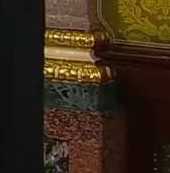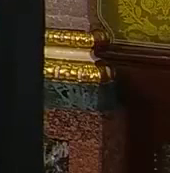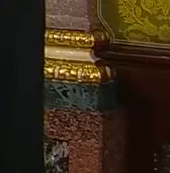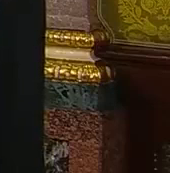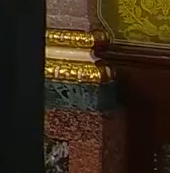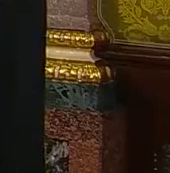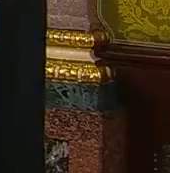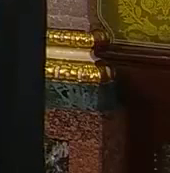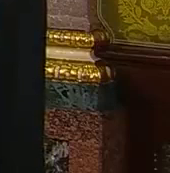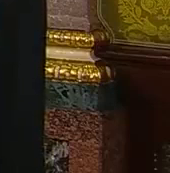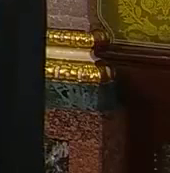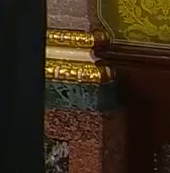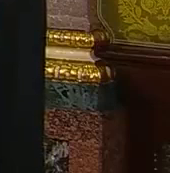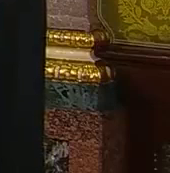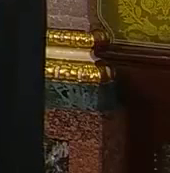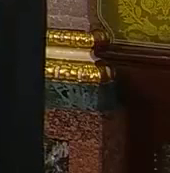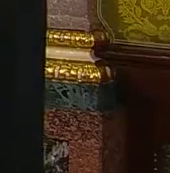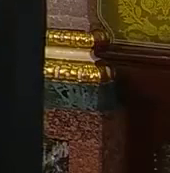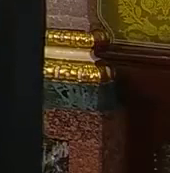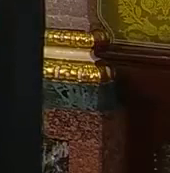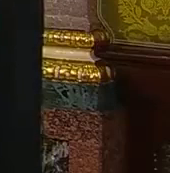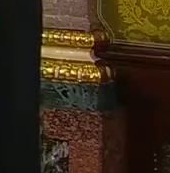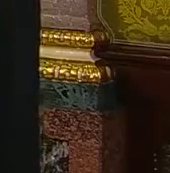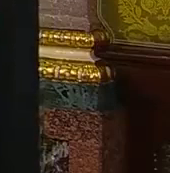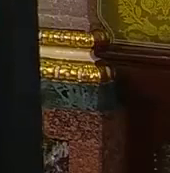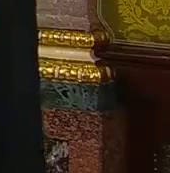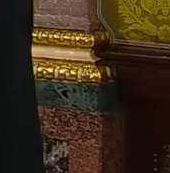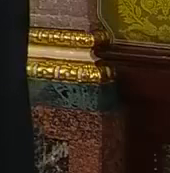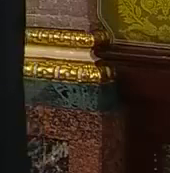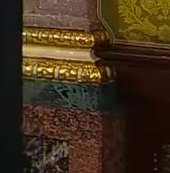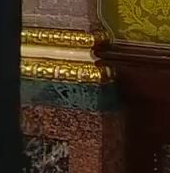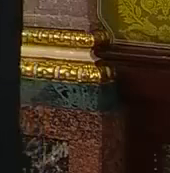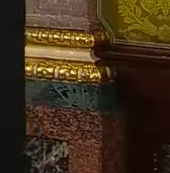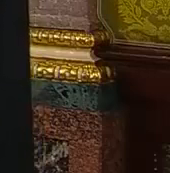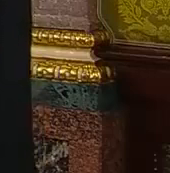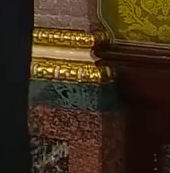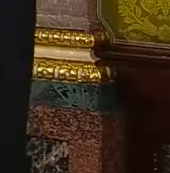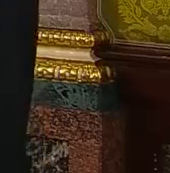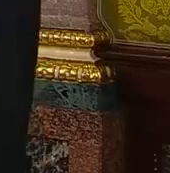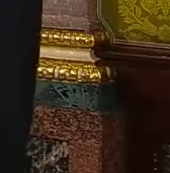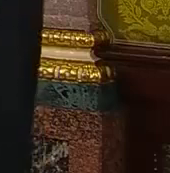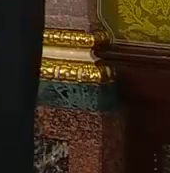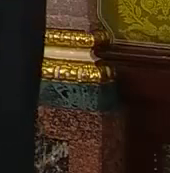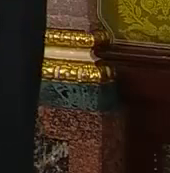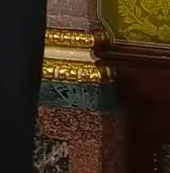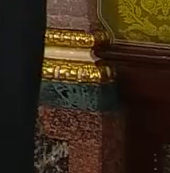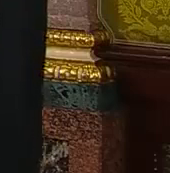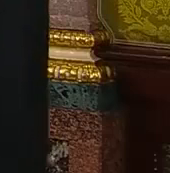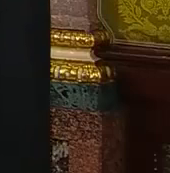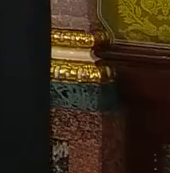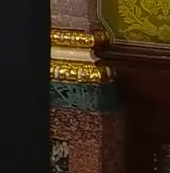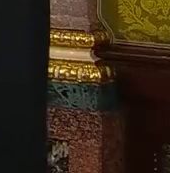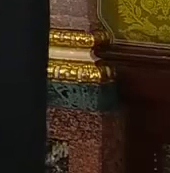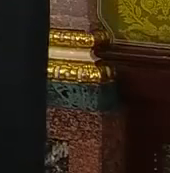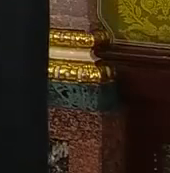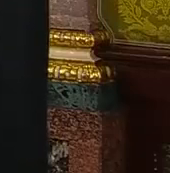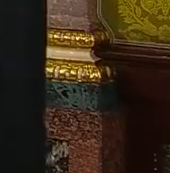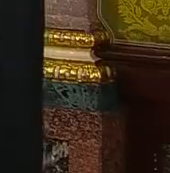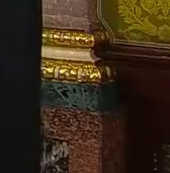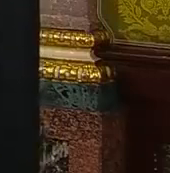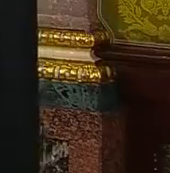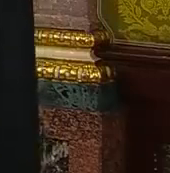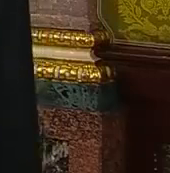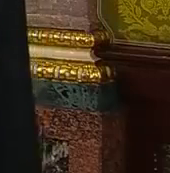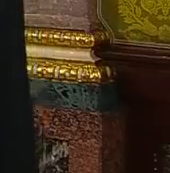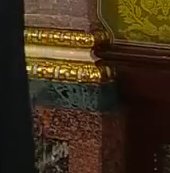los alcances del grito de independencia. Saludo a mi compañera Patricia Betaza, muy buenas noches. Hola, ¿cómo estás, Saraí? Muy bien, qué